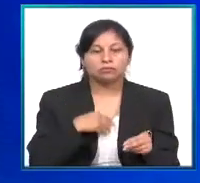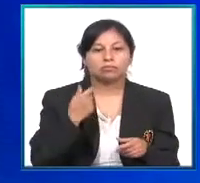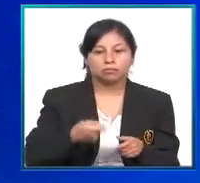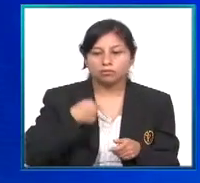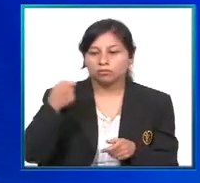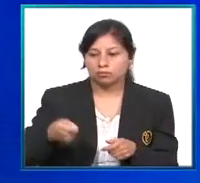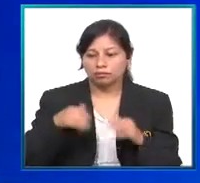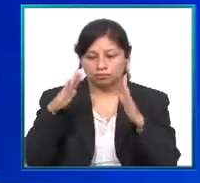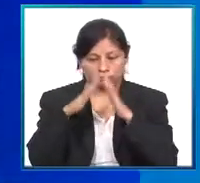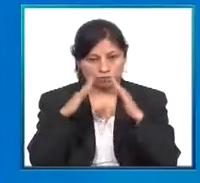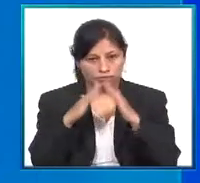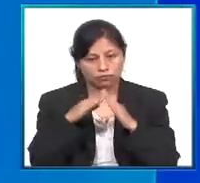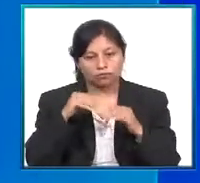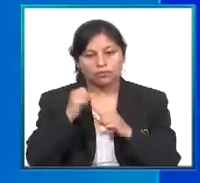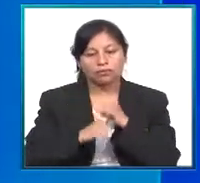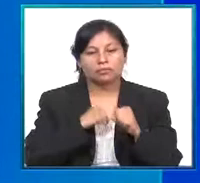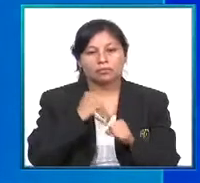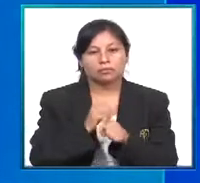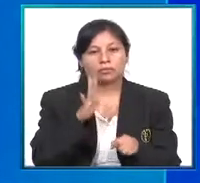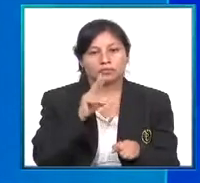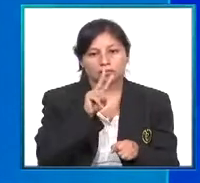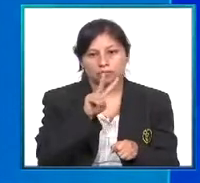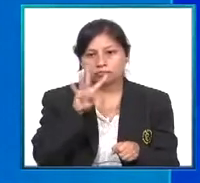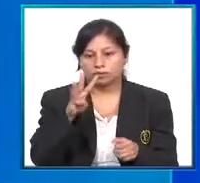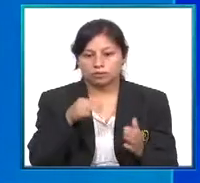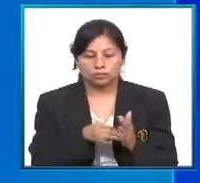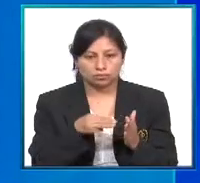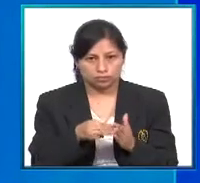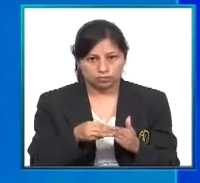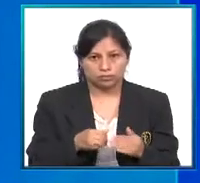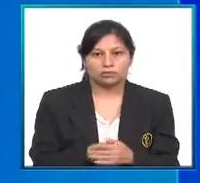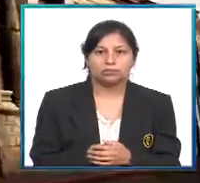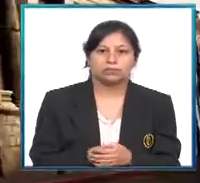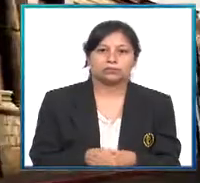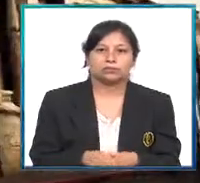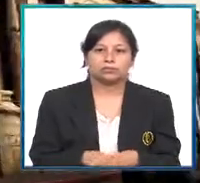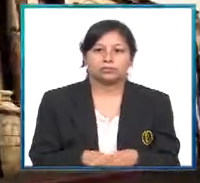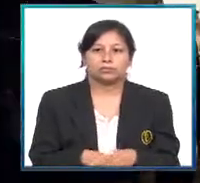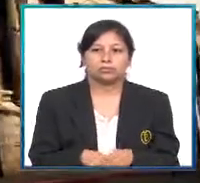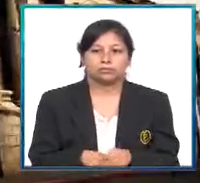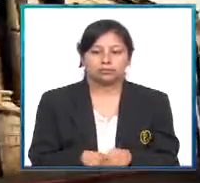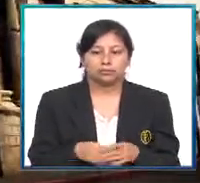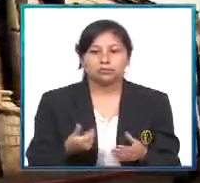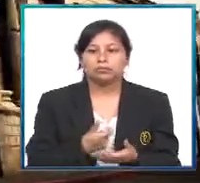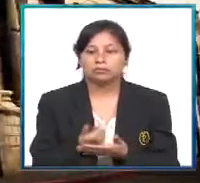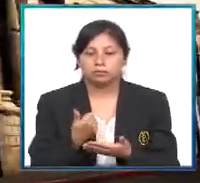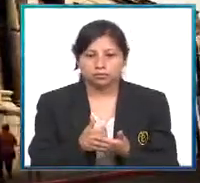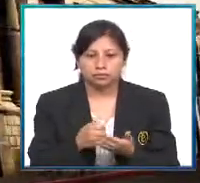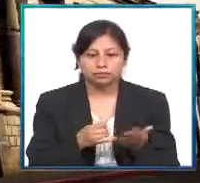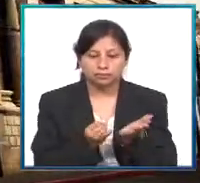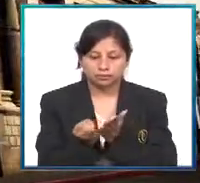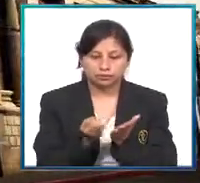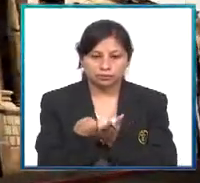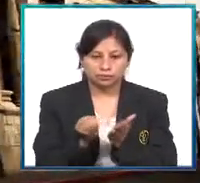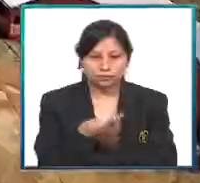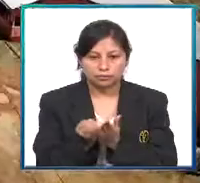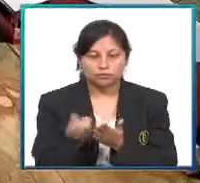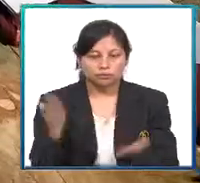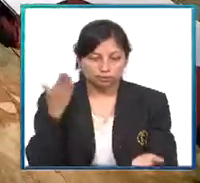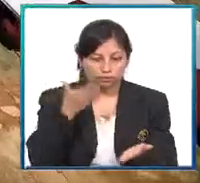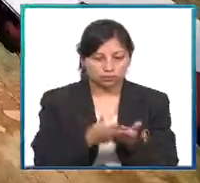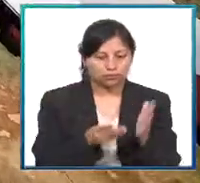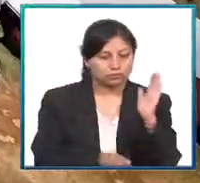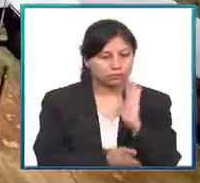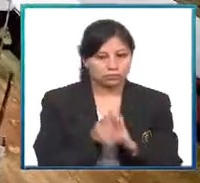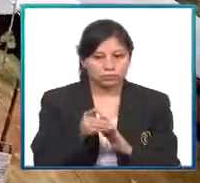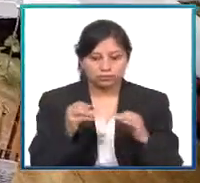costos por arrendamiento que al año alcanzan los 24 millones de quetzales. La colaboración interinstitucional nos lleva al